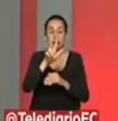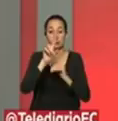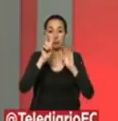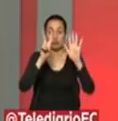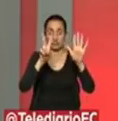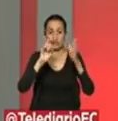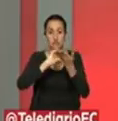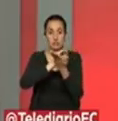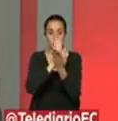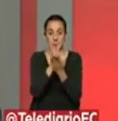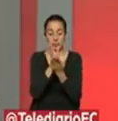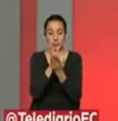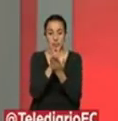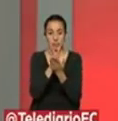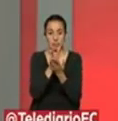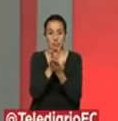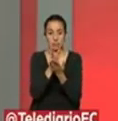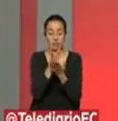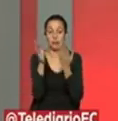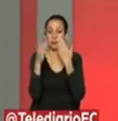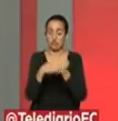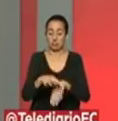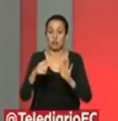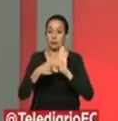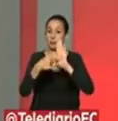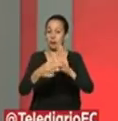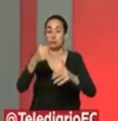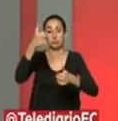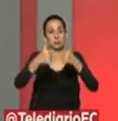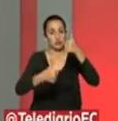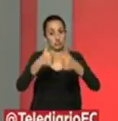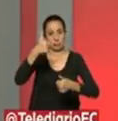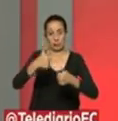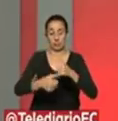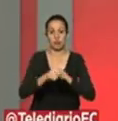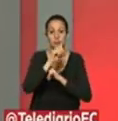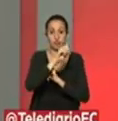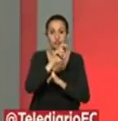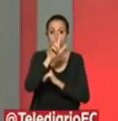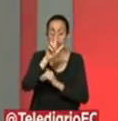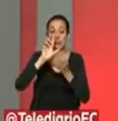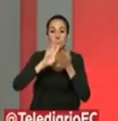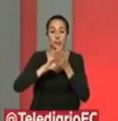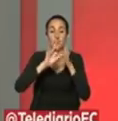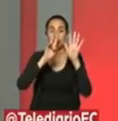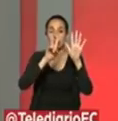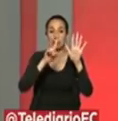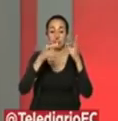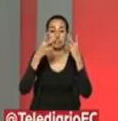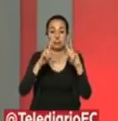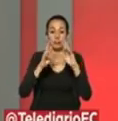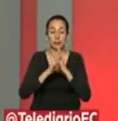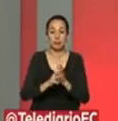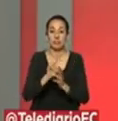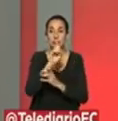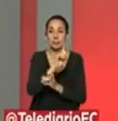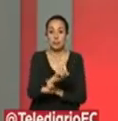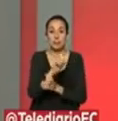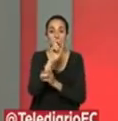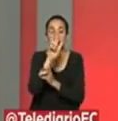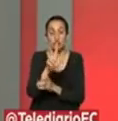legisladores que estamos en el plenario fuimos candidatos. Los 137 ganamos. Los